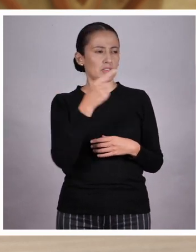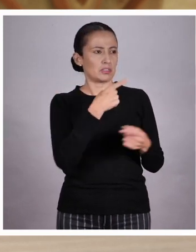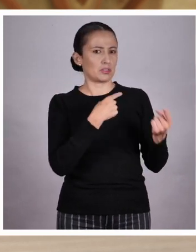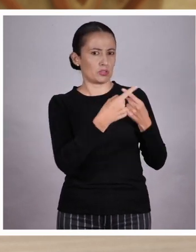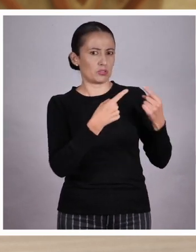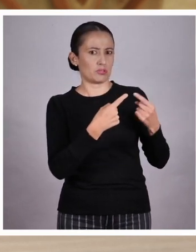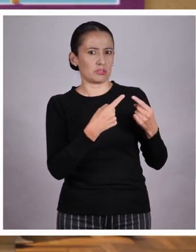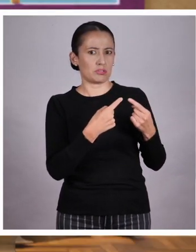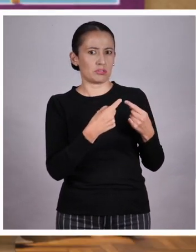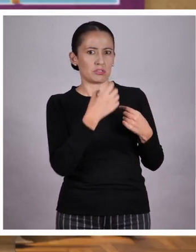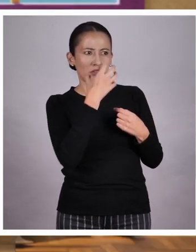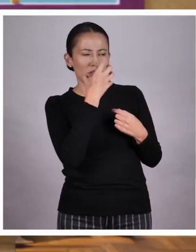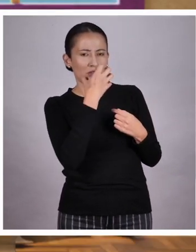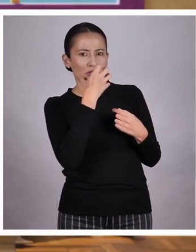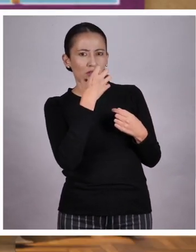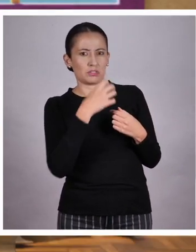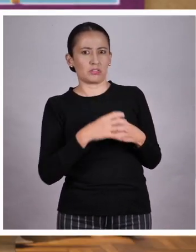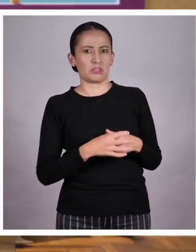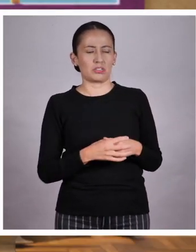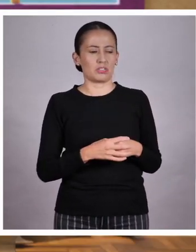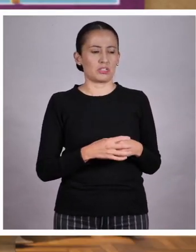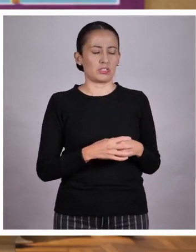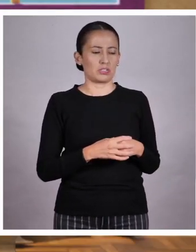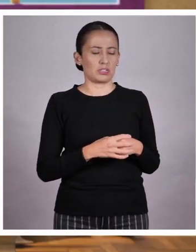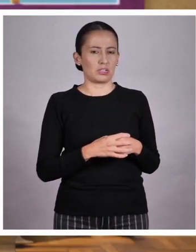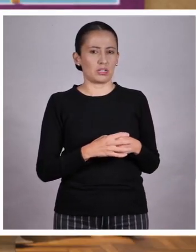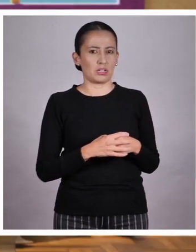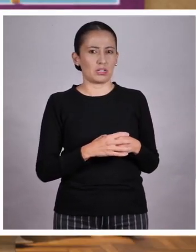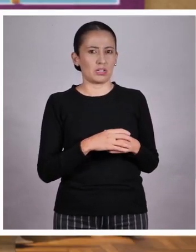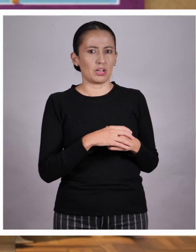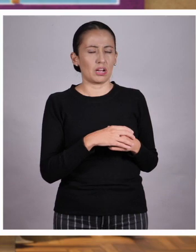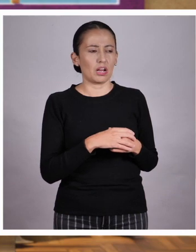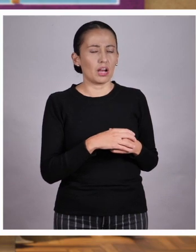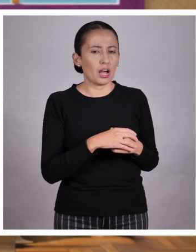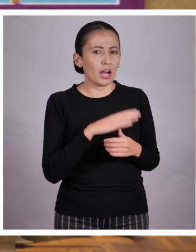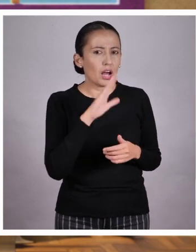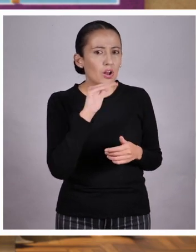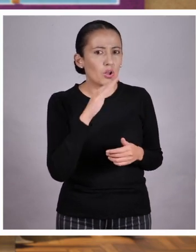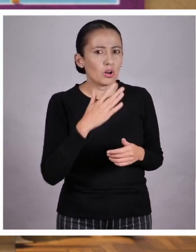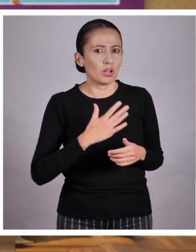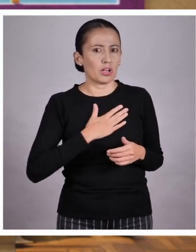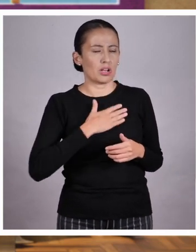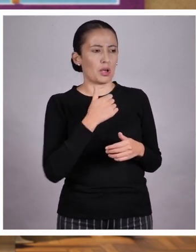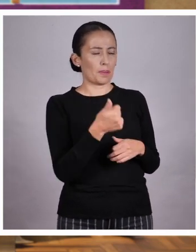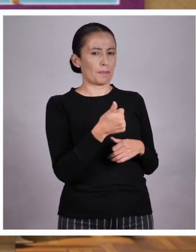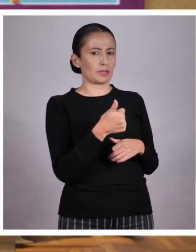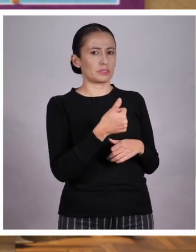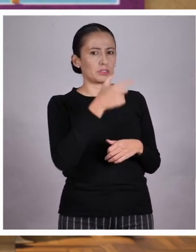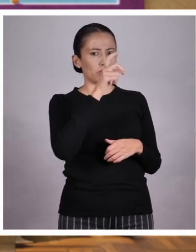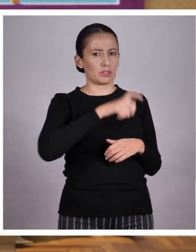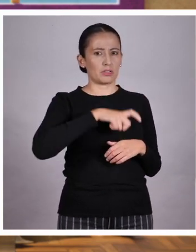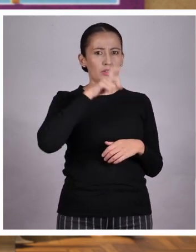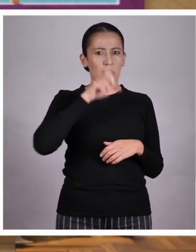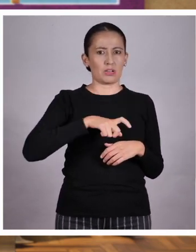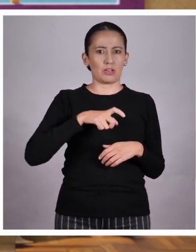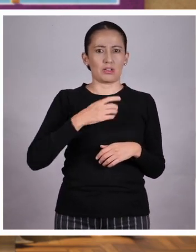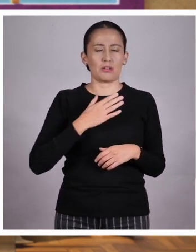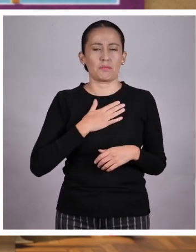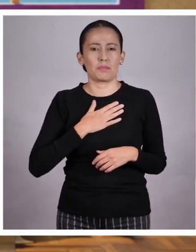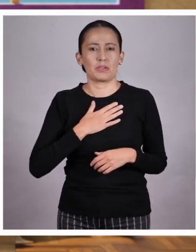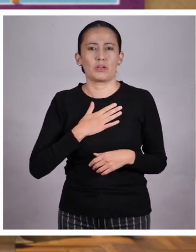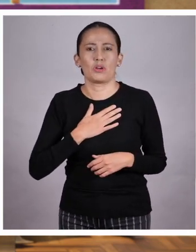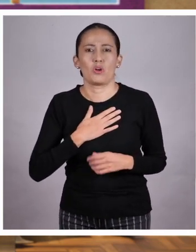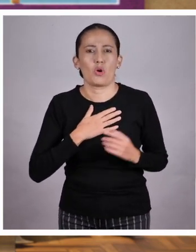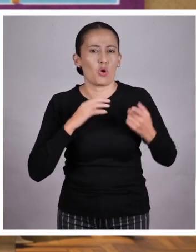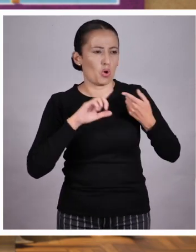Cachita se enojó. Aló, Cachita, ¿qué pasó? ¡Claro que es una persona! ¿Qué?